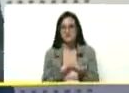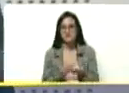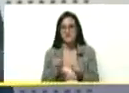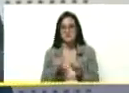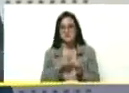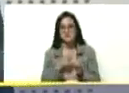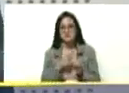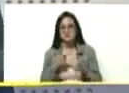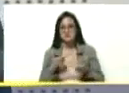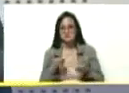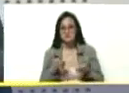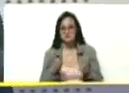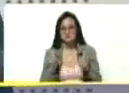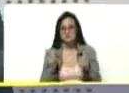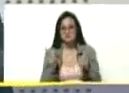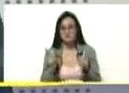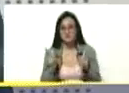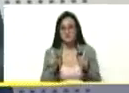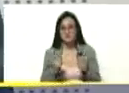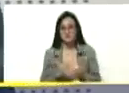permítanme